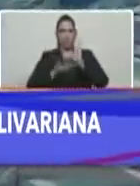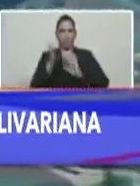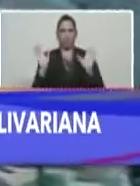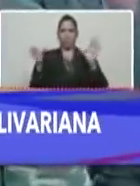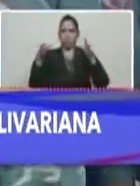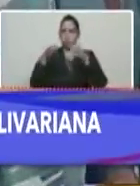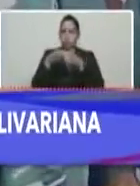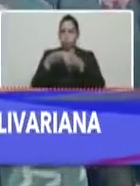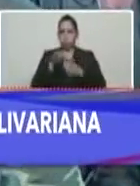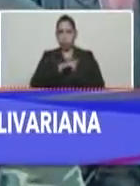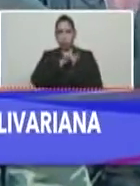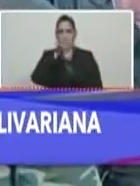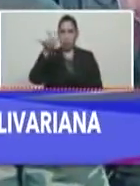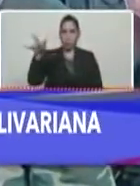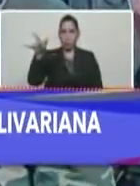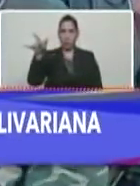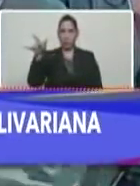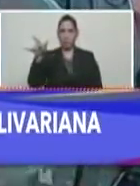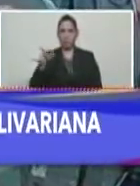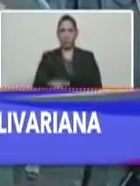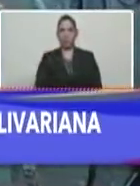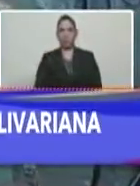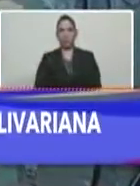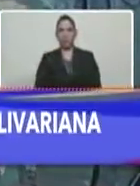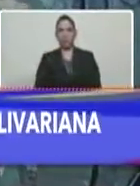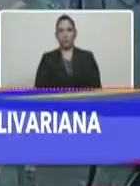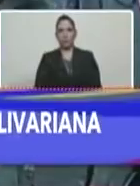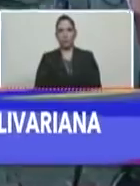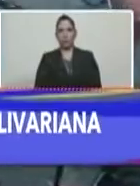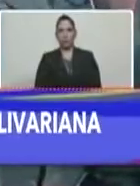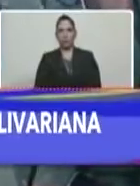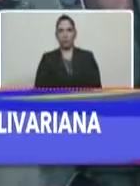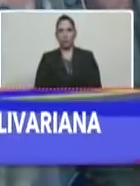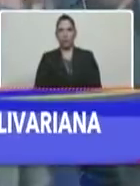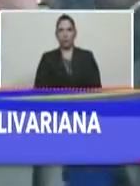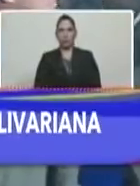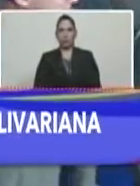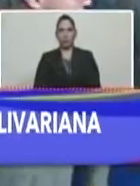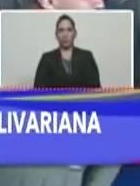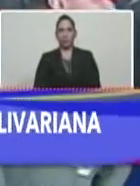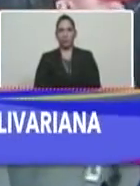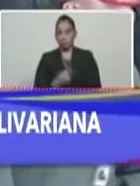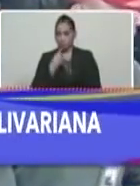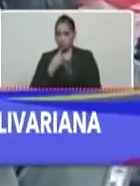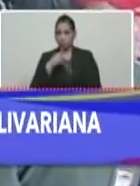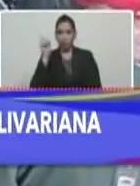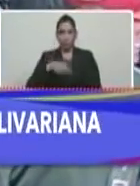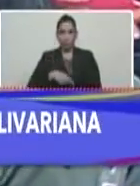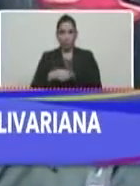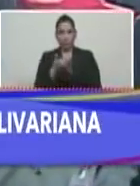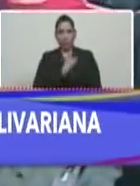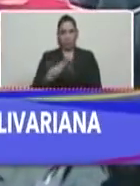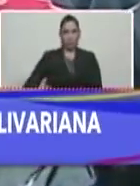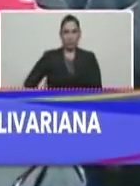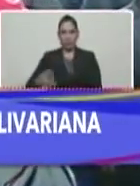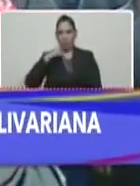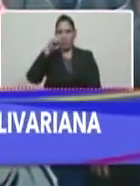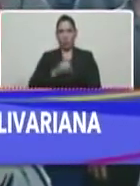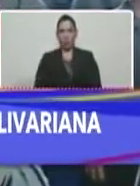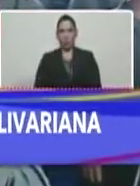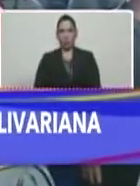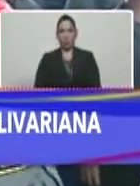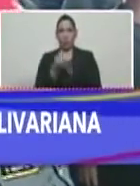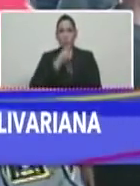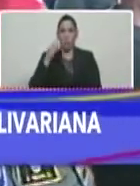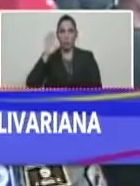componente castrense, como lo es la aviación militar bolivariana. Destacaba también el presidente de la República y se